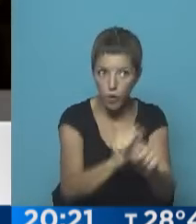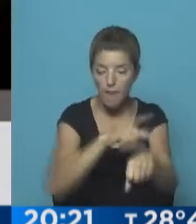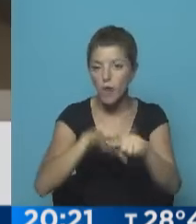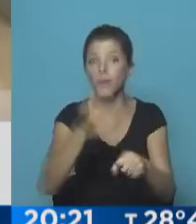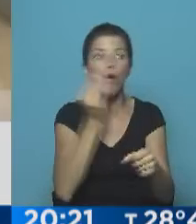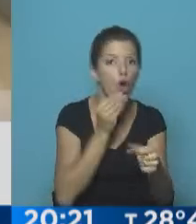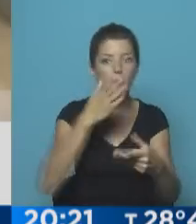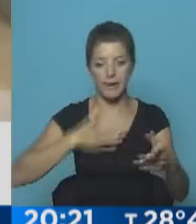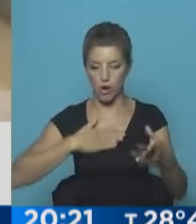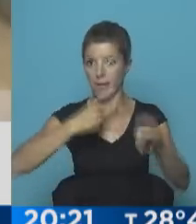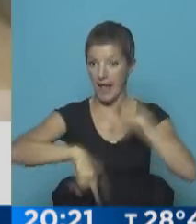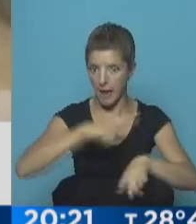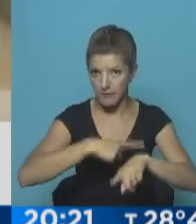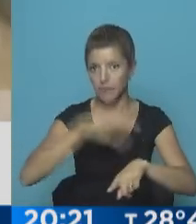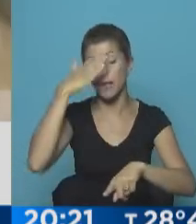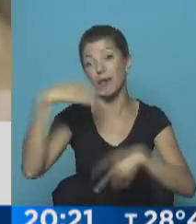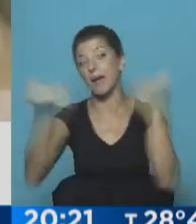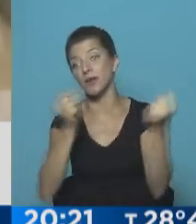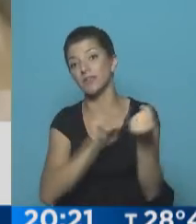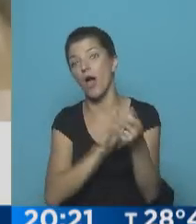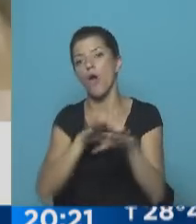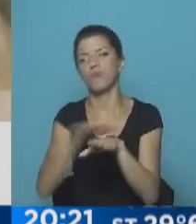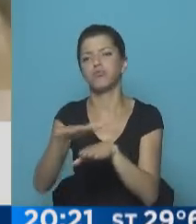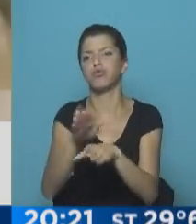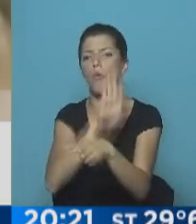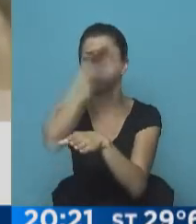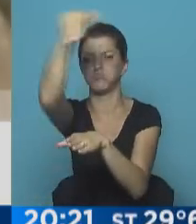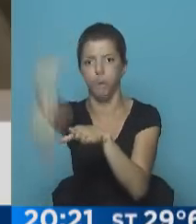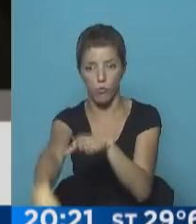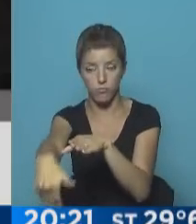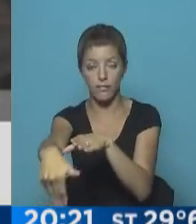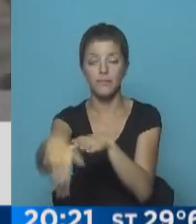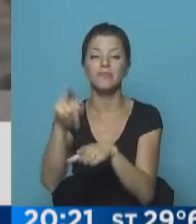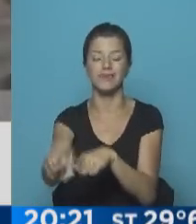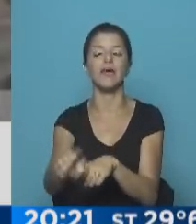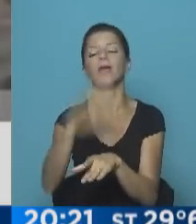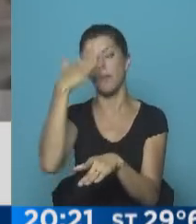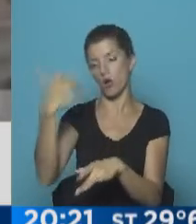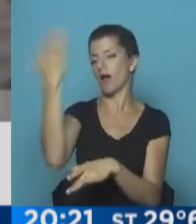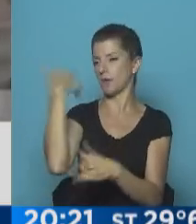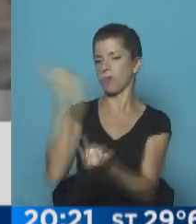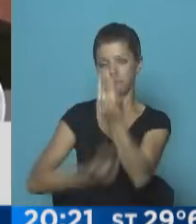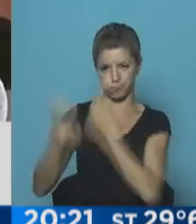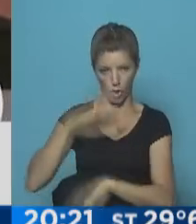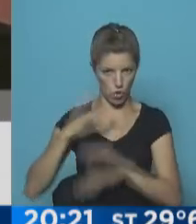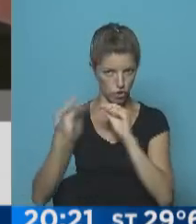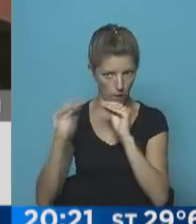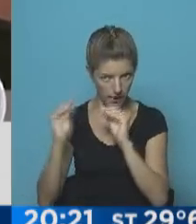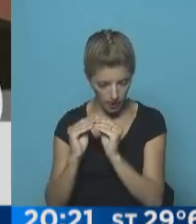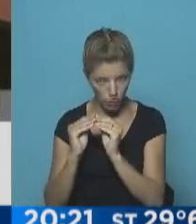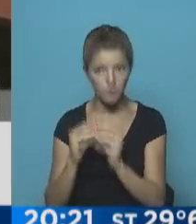donde quedan empantanados. Y es ahí, bueno, el relato que termina de decirnos recién Daniel Castaño, donde se produce la